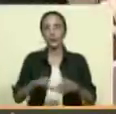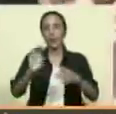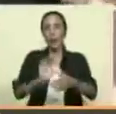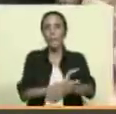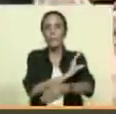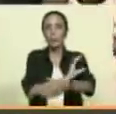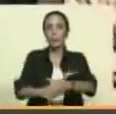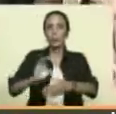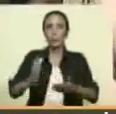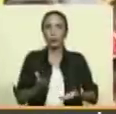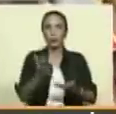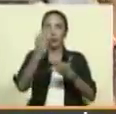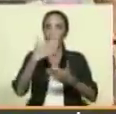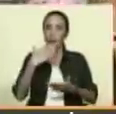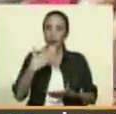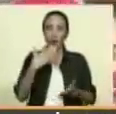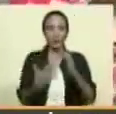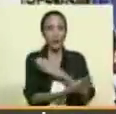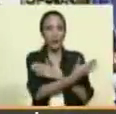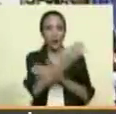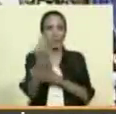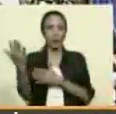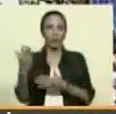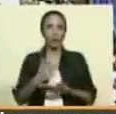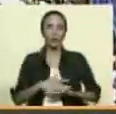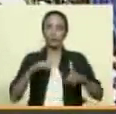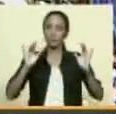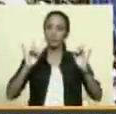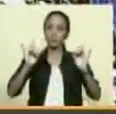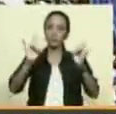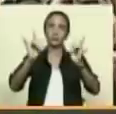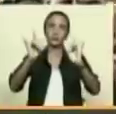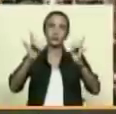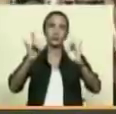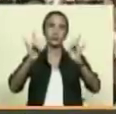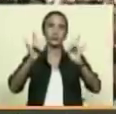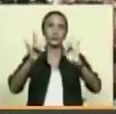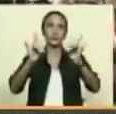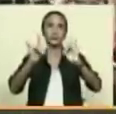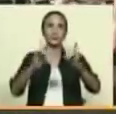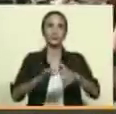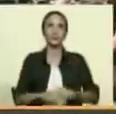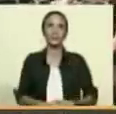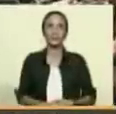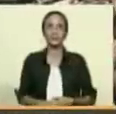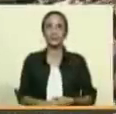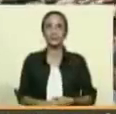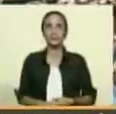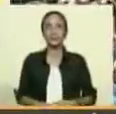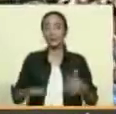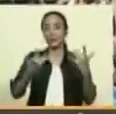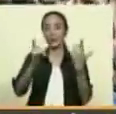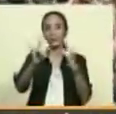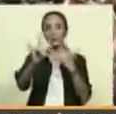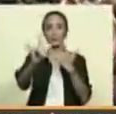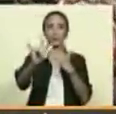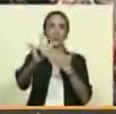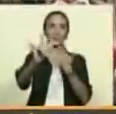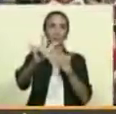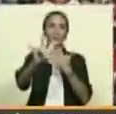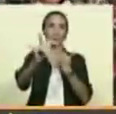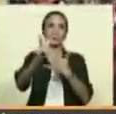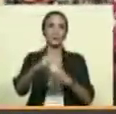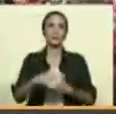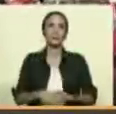¡Música, Barina! ¡Gracias, amor de la vida! ¡Gracias, Barina! ¡Vamos a ganar! ¡Vamos adelante!